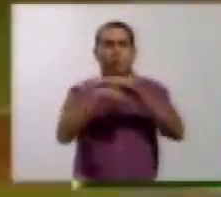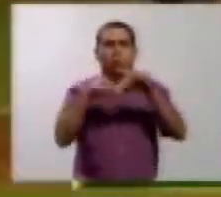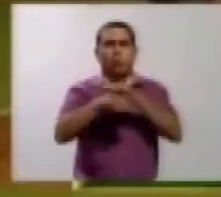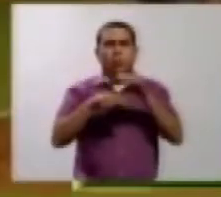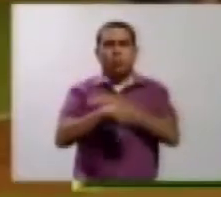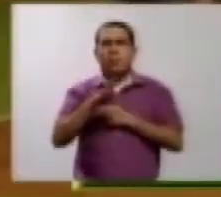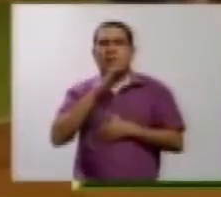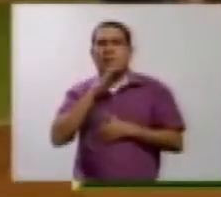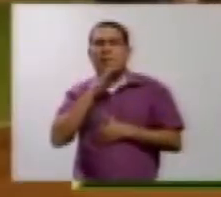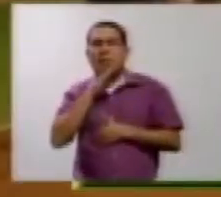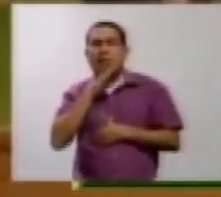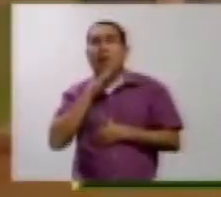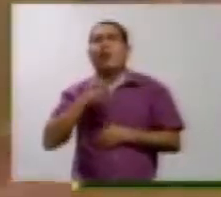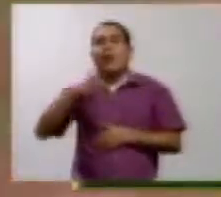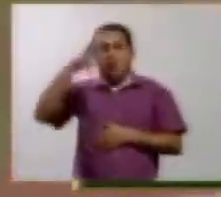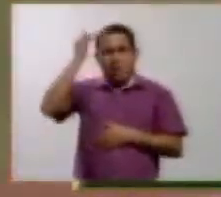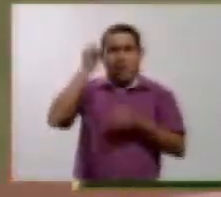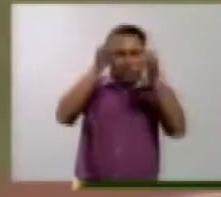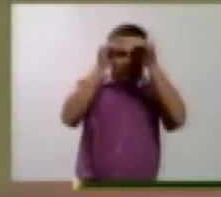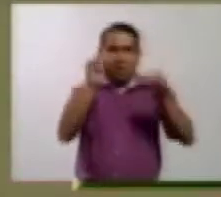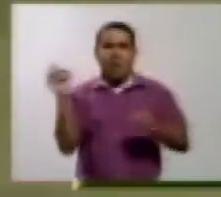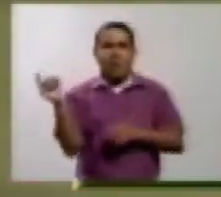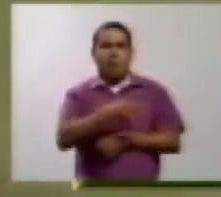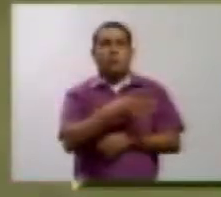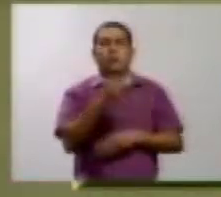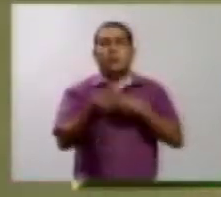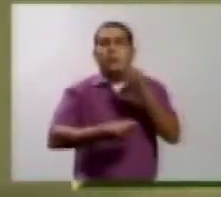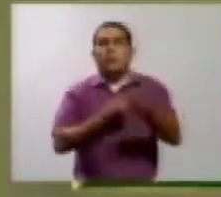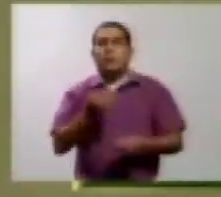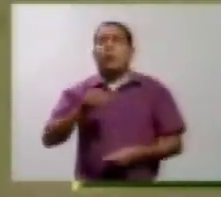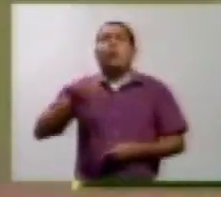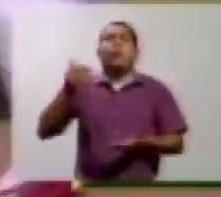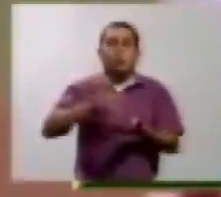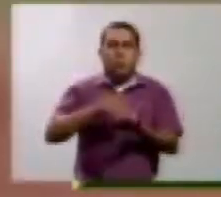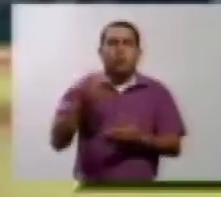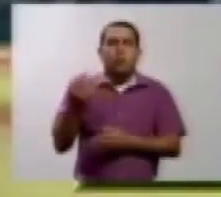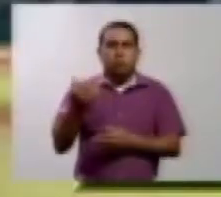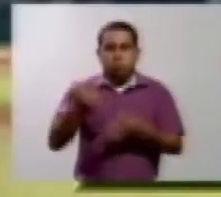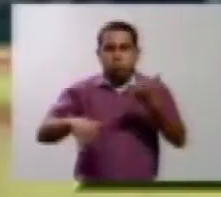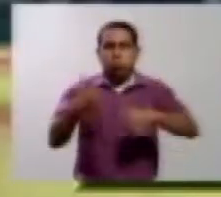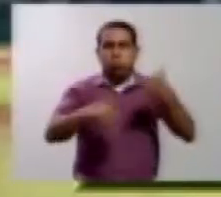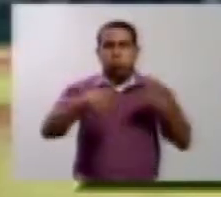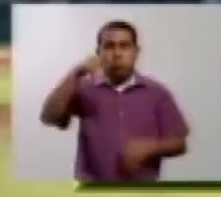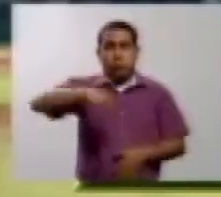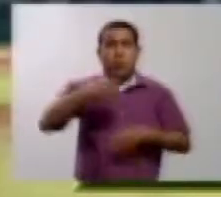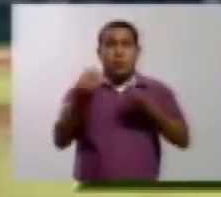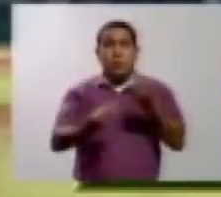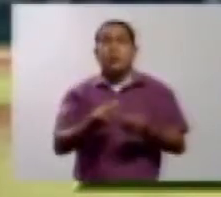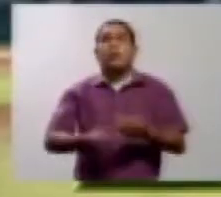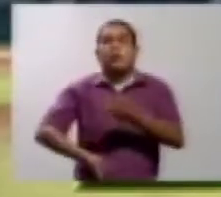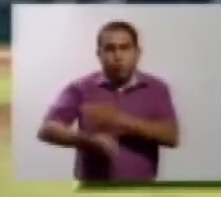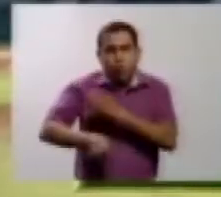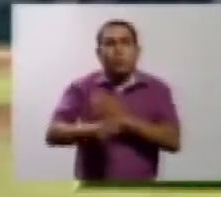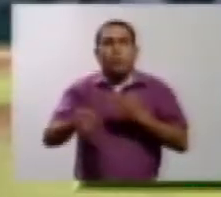ante Caimanes y Leones ante Toros, se llevó a cabo una jornada más. Por otra parte, el día de hoy continúan las emociones con la